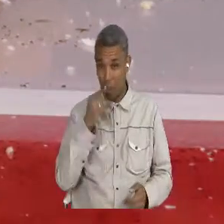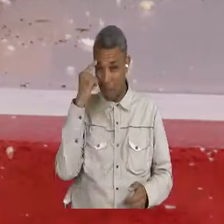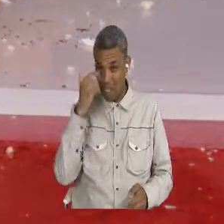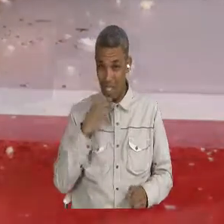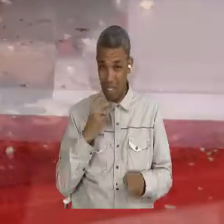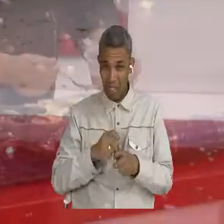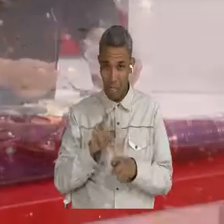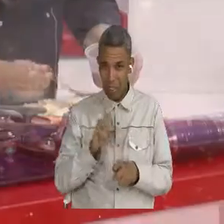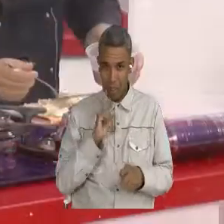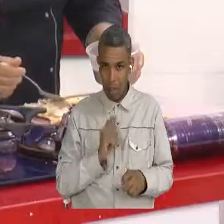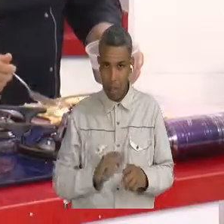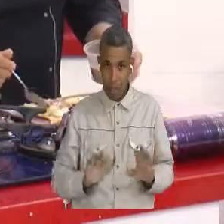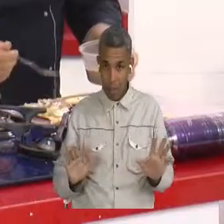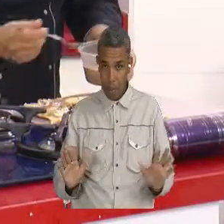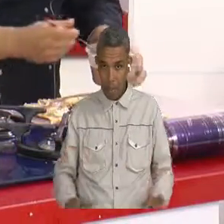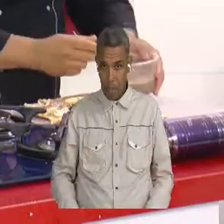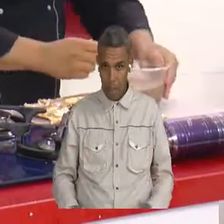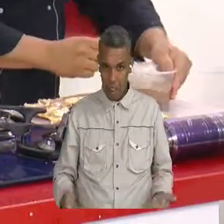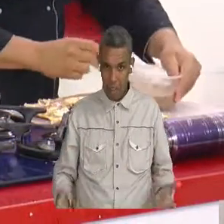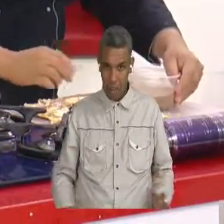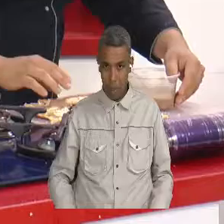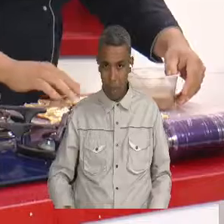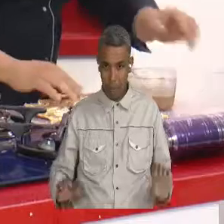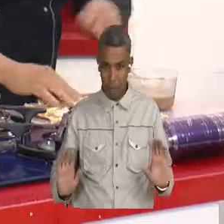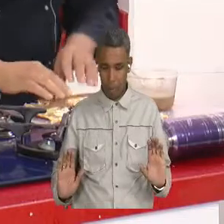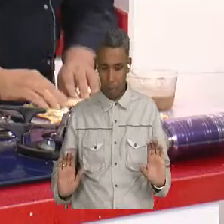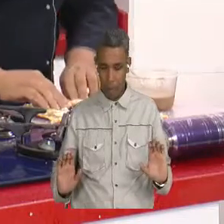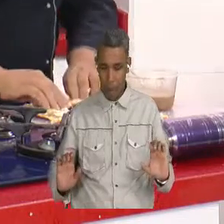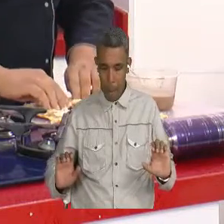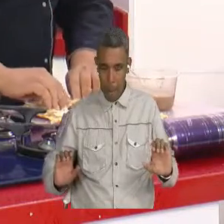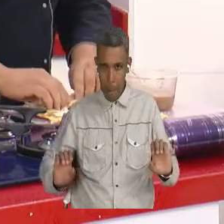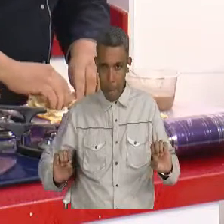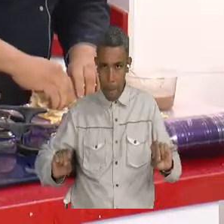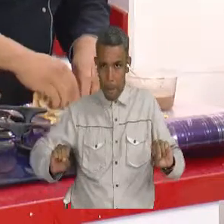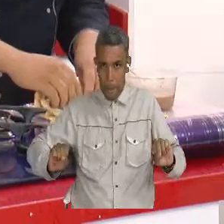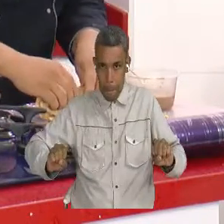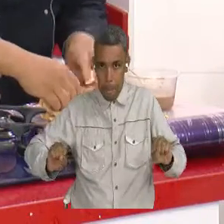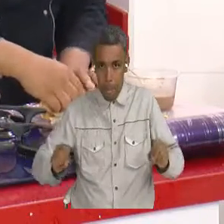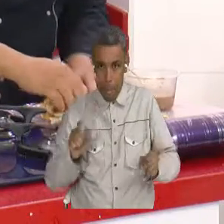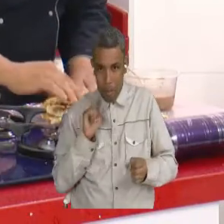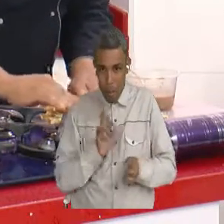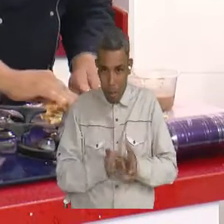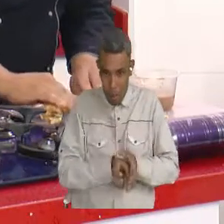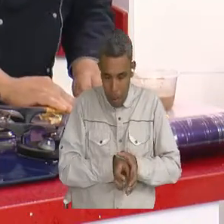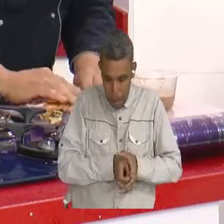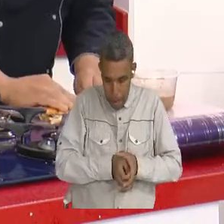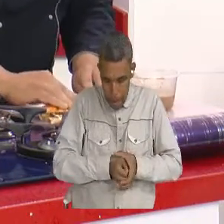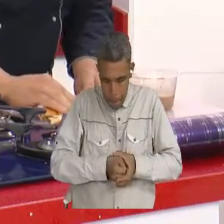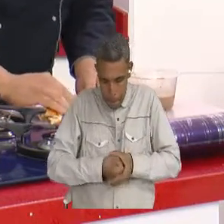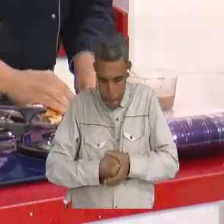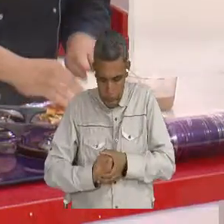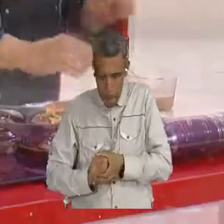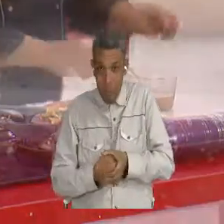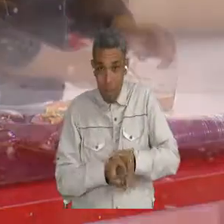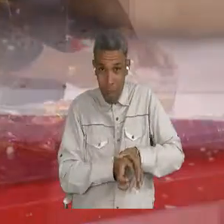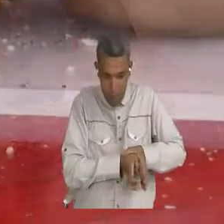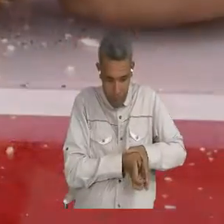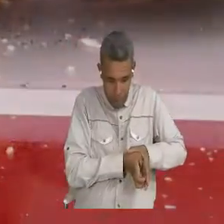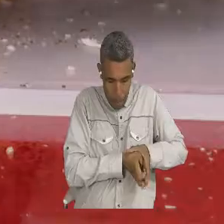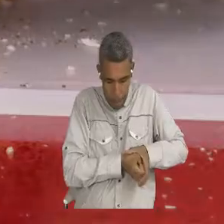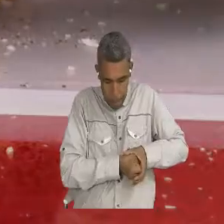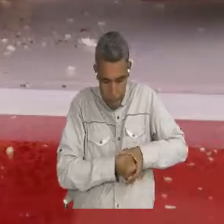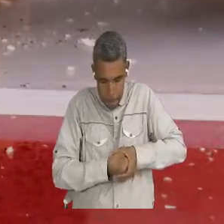Ya ahorita usted lo va a hacer. Ir humedeciendo ahí. Ir humedeciendo, ahí, sí. Con porque, la leche pues, chocolatada. En la primera parte de pronto no